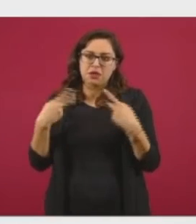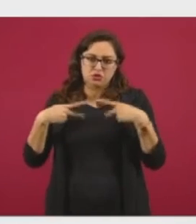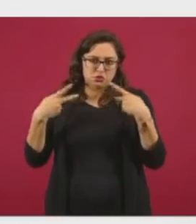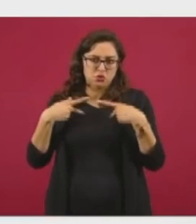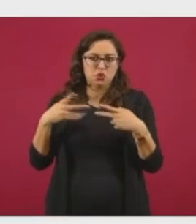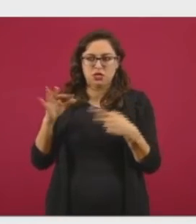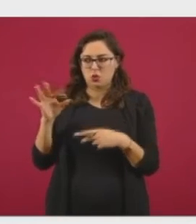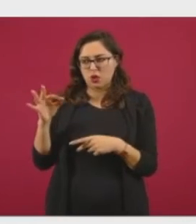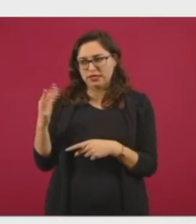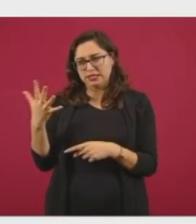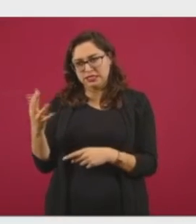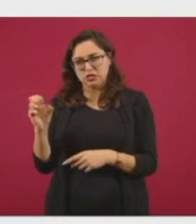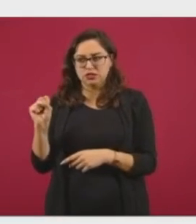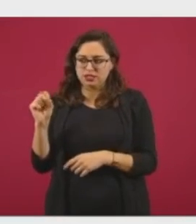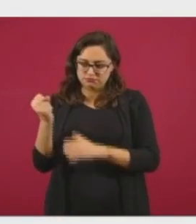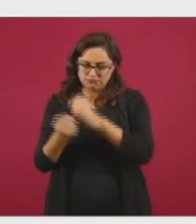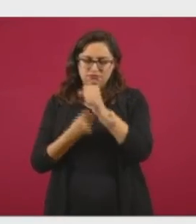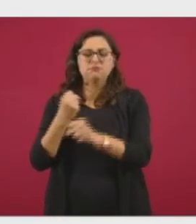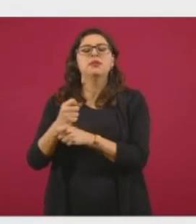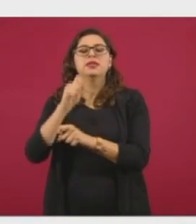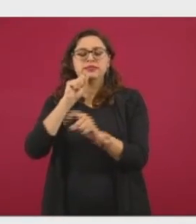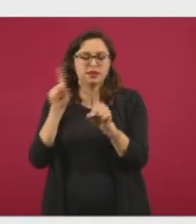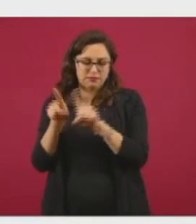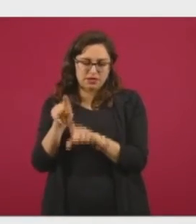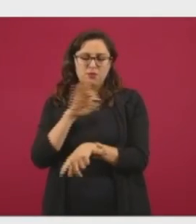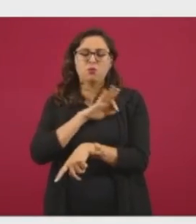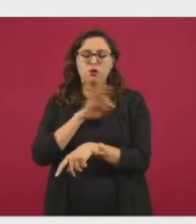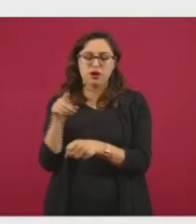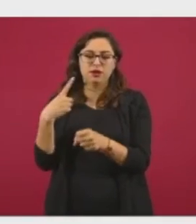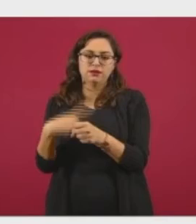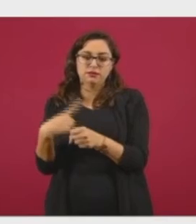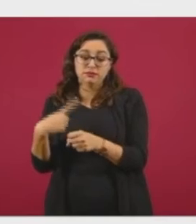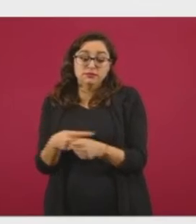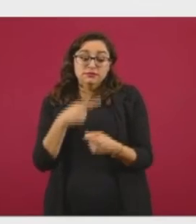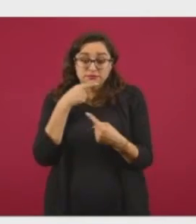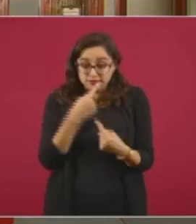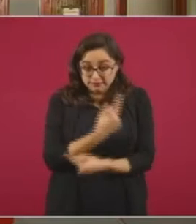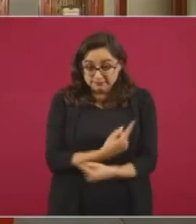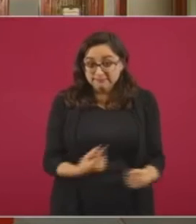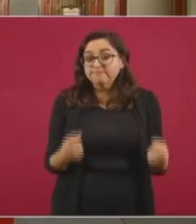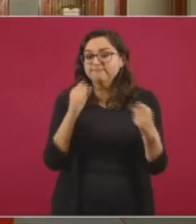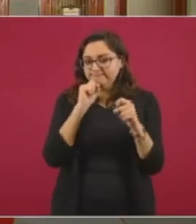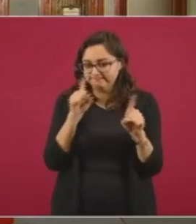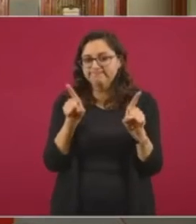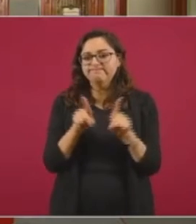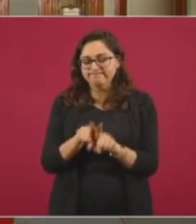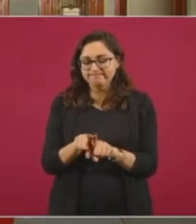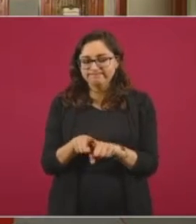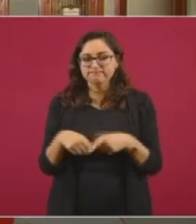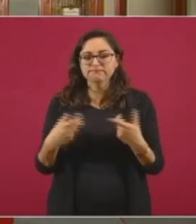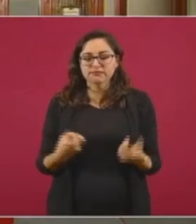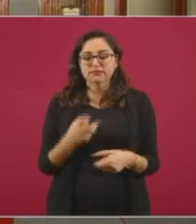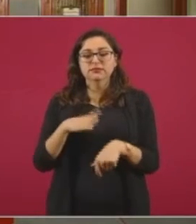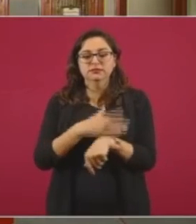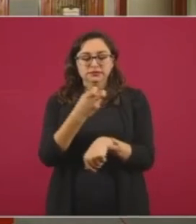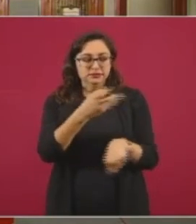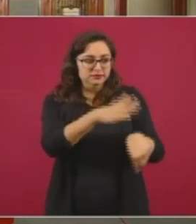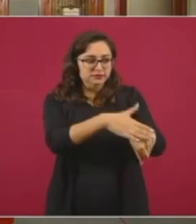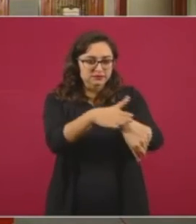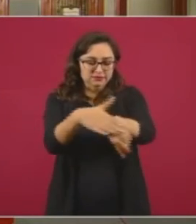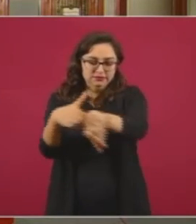45 años, 60 años o más y también en población infantil. Y nuevamente este es un llamado